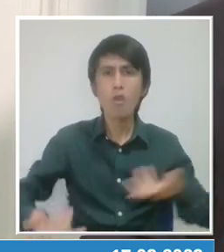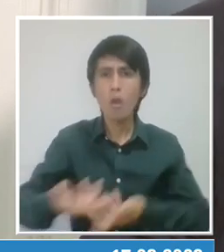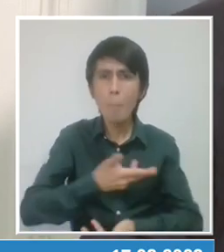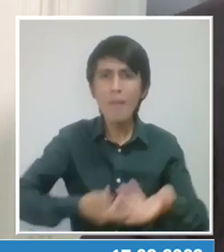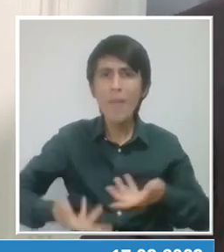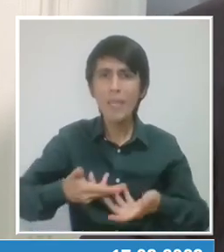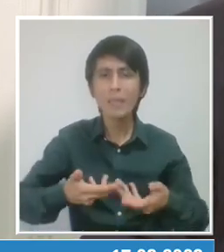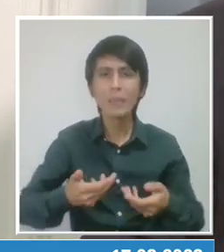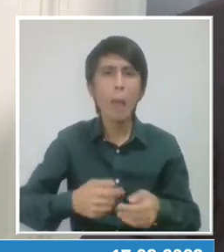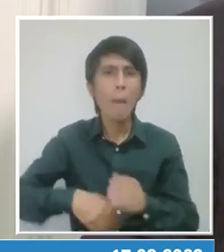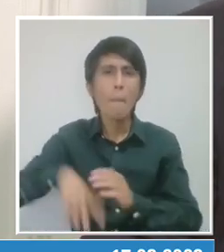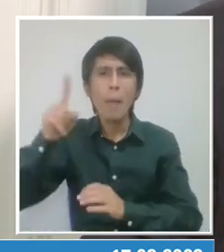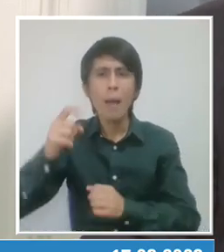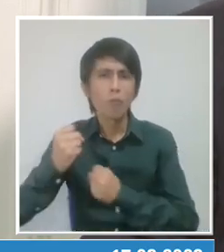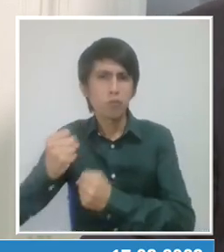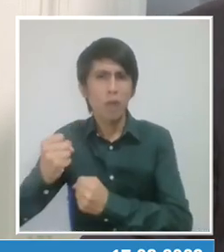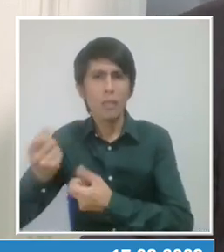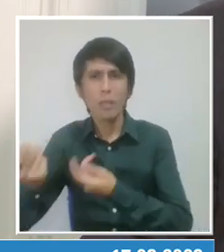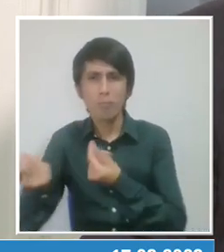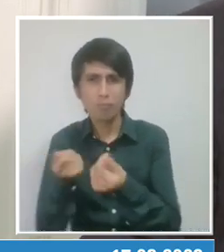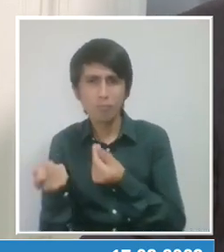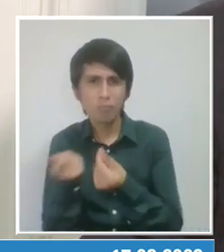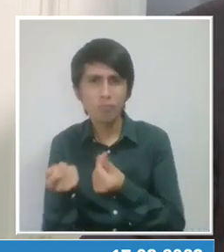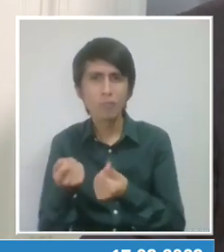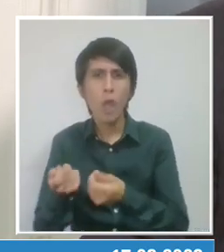mercantilizada y consumista que tenemos en la actualidad.